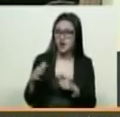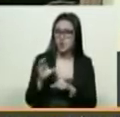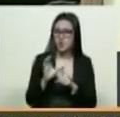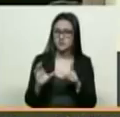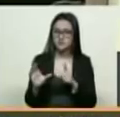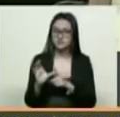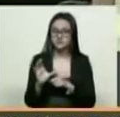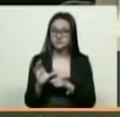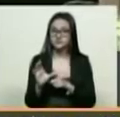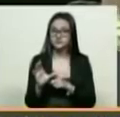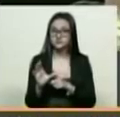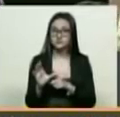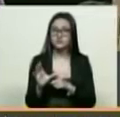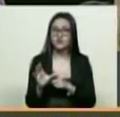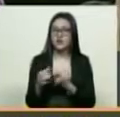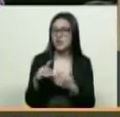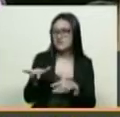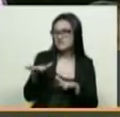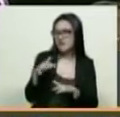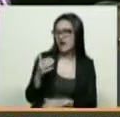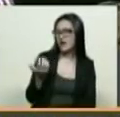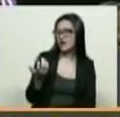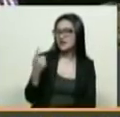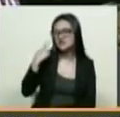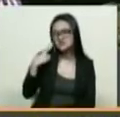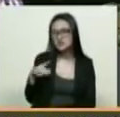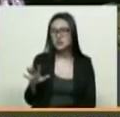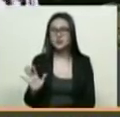rol decorativo,